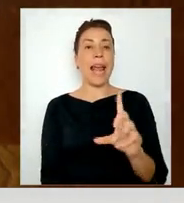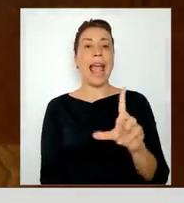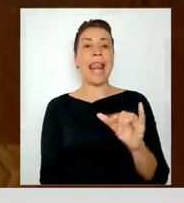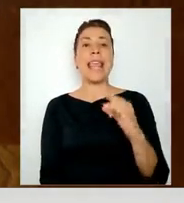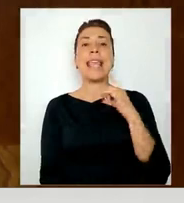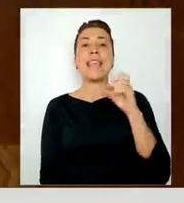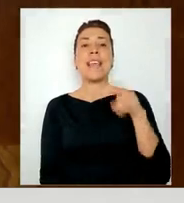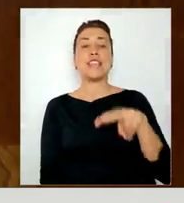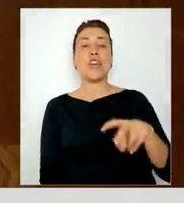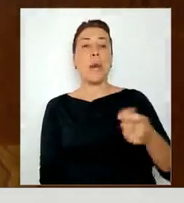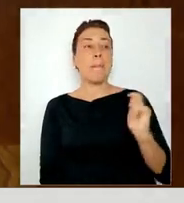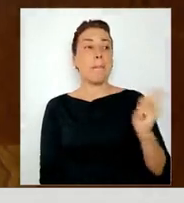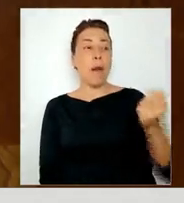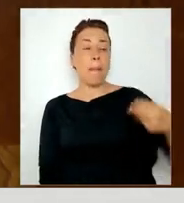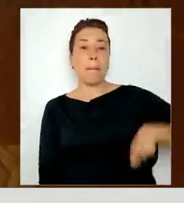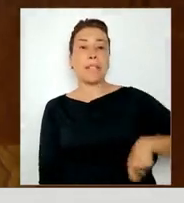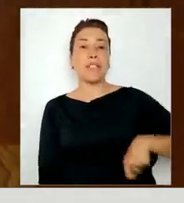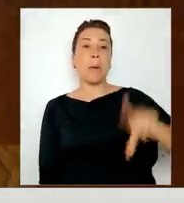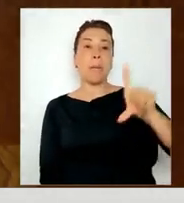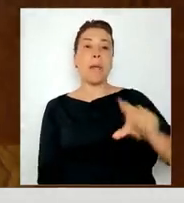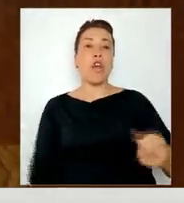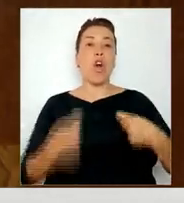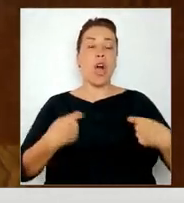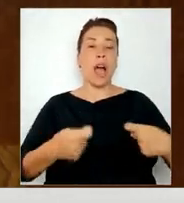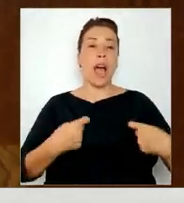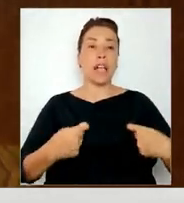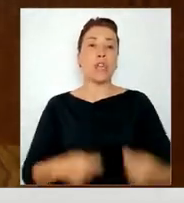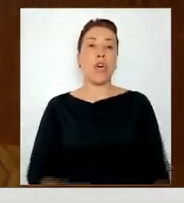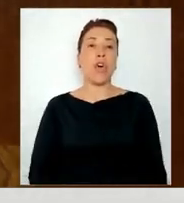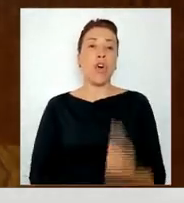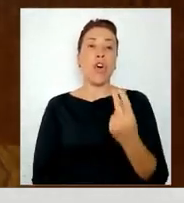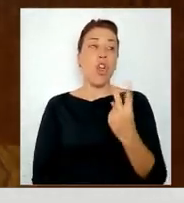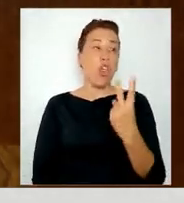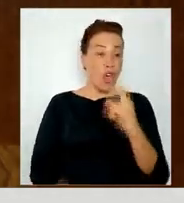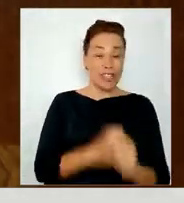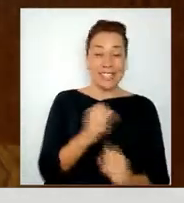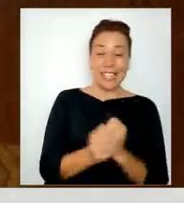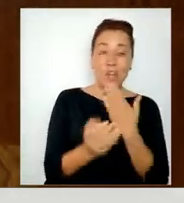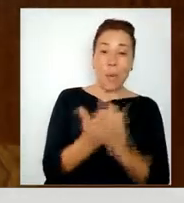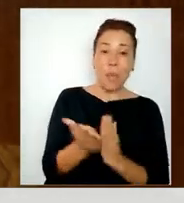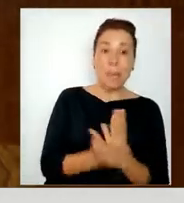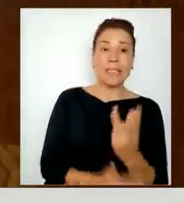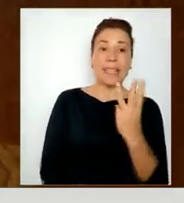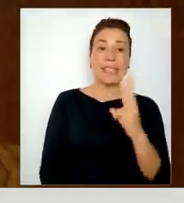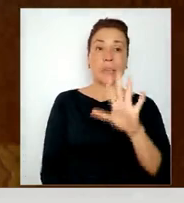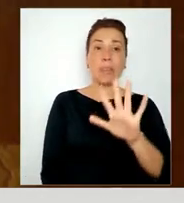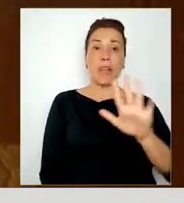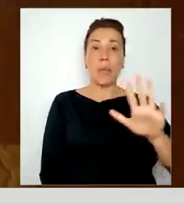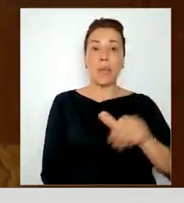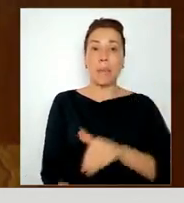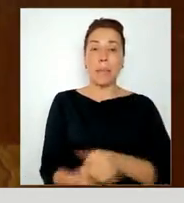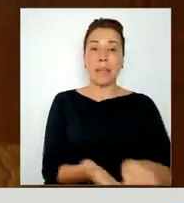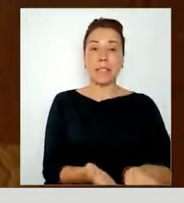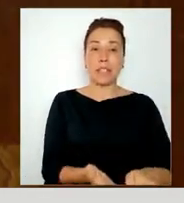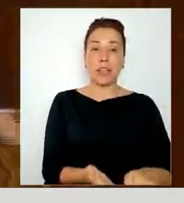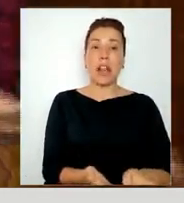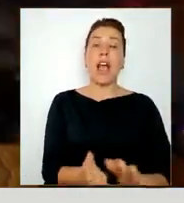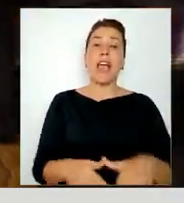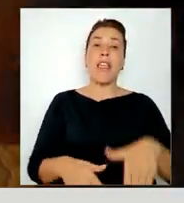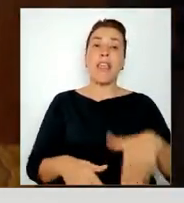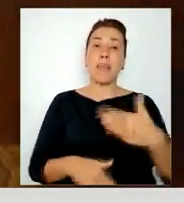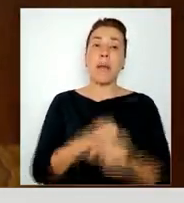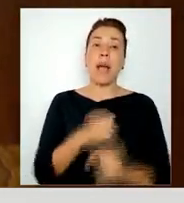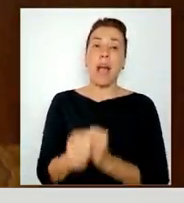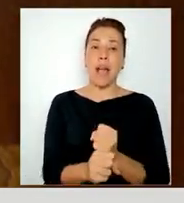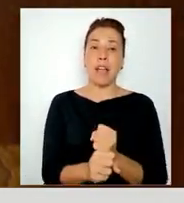estima un menor gasto de dos primeros años de 359 millones mientras que entre los años segundo